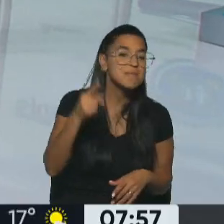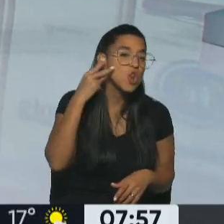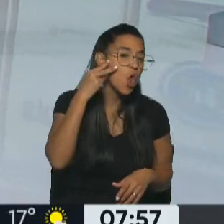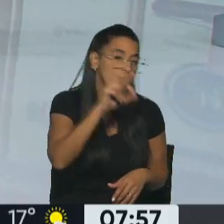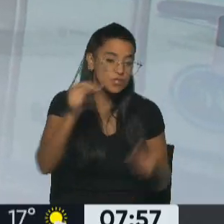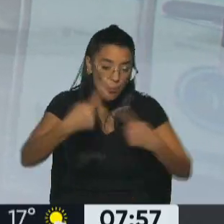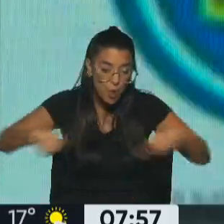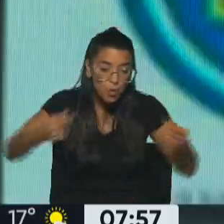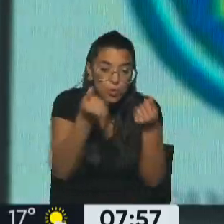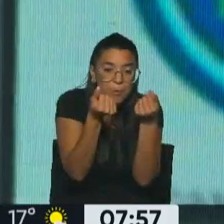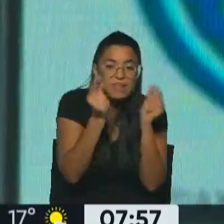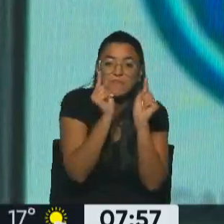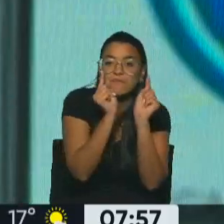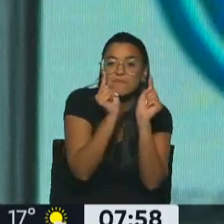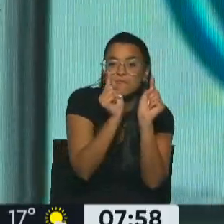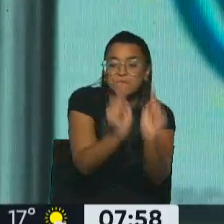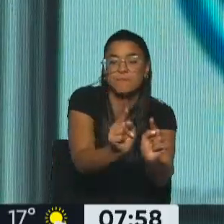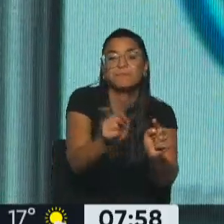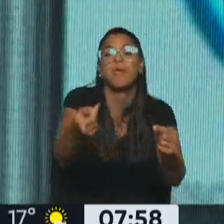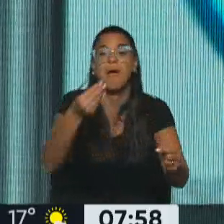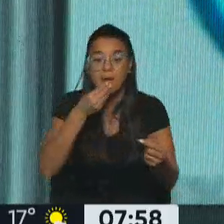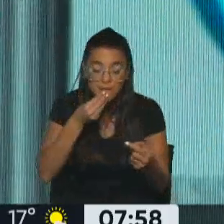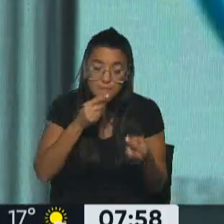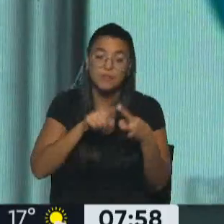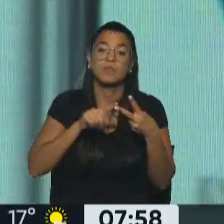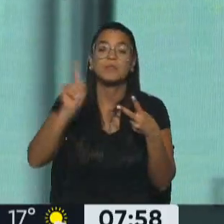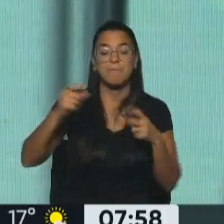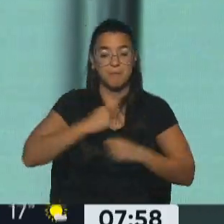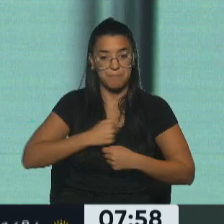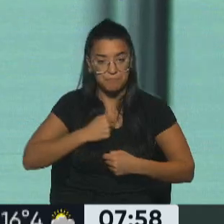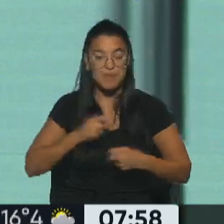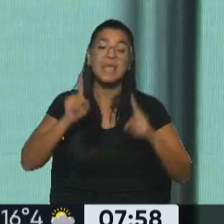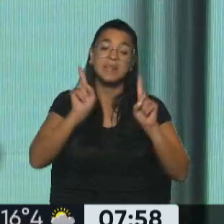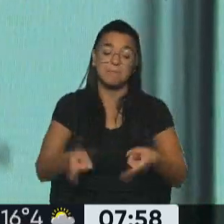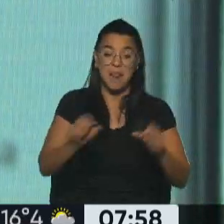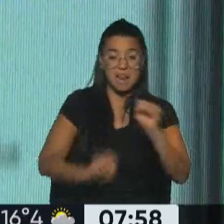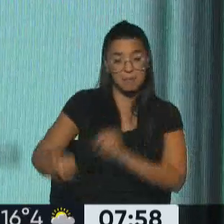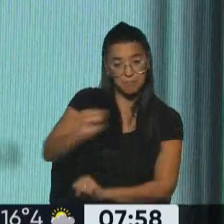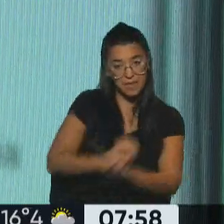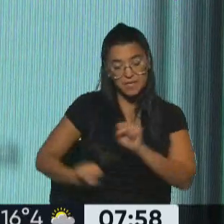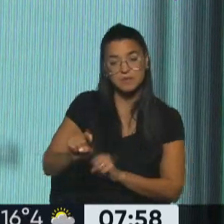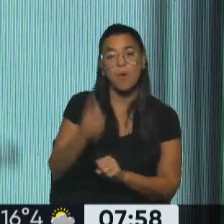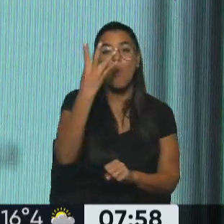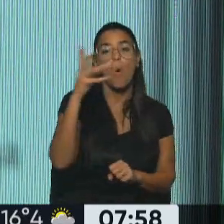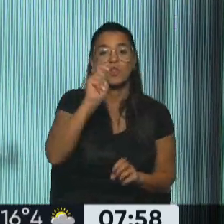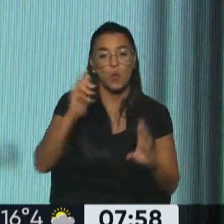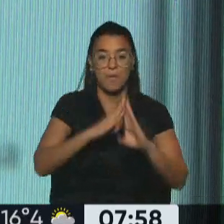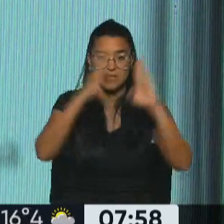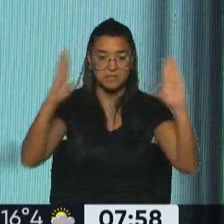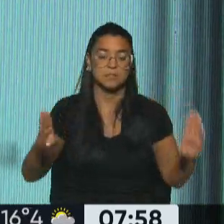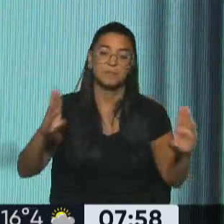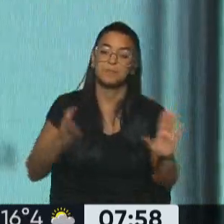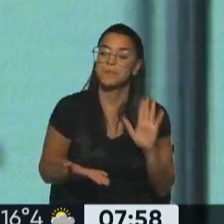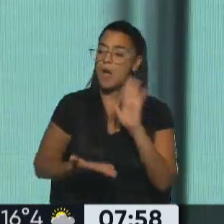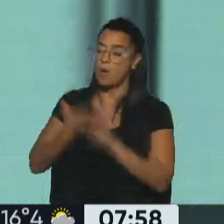1.900 productos de supermercados entre alimentos y productos de higiene y limpieza personal por 4 meses. Ya con un